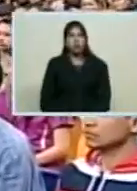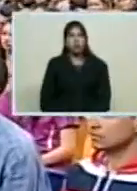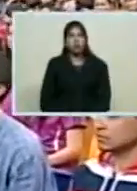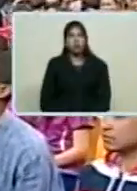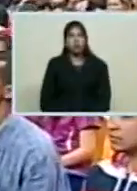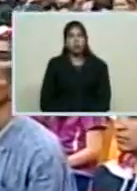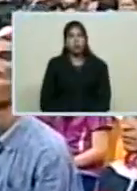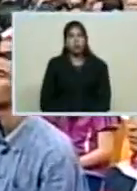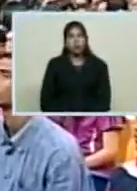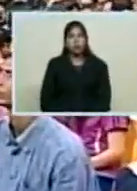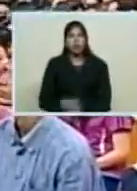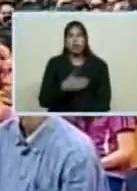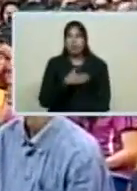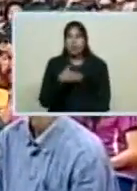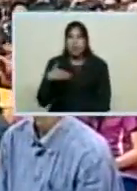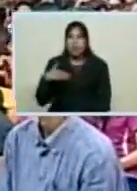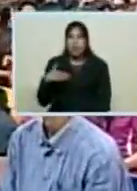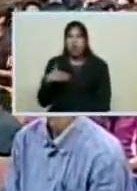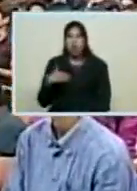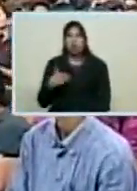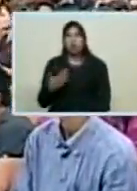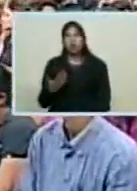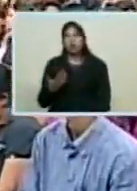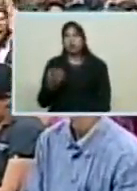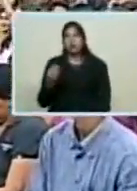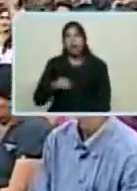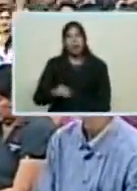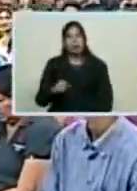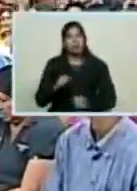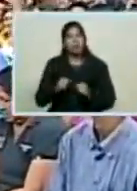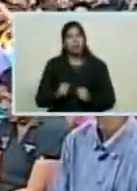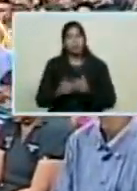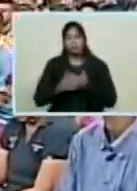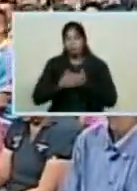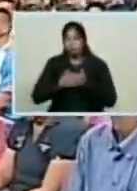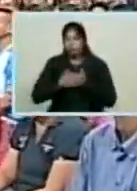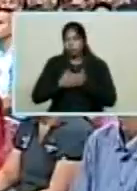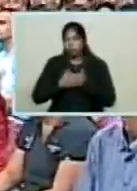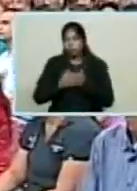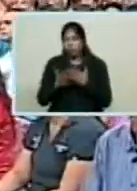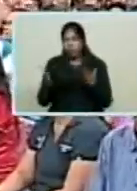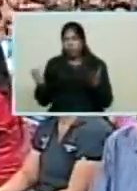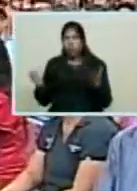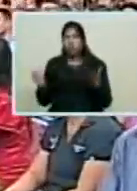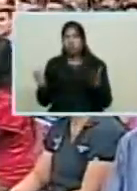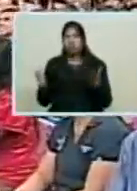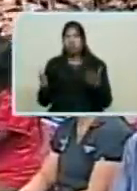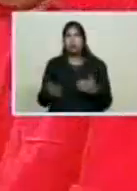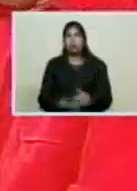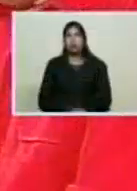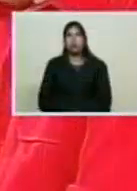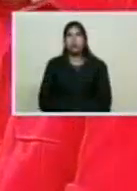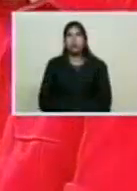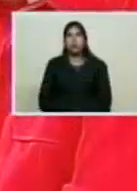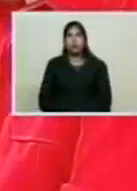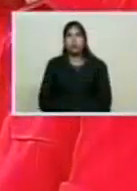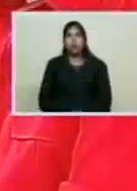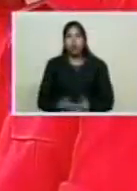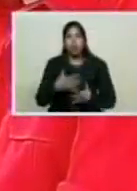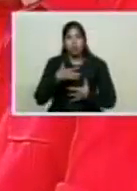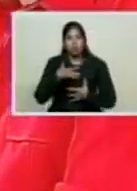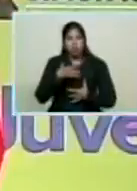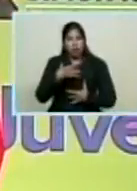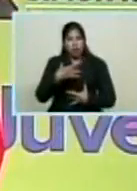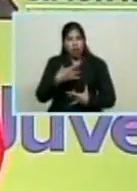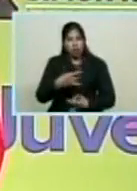tomemos con mayor dedicación, con mayor cercanía, con mayor